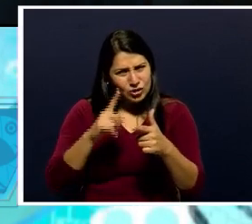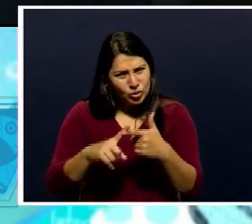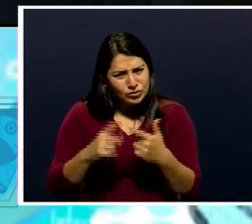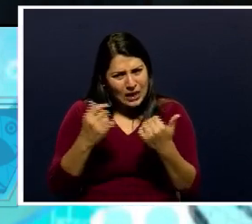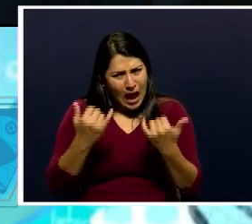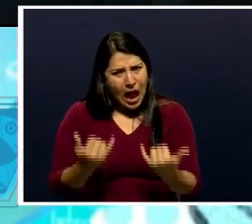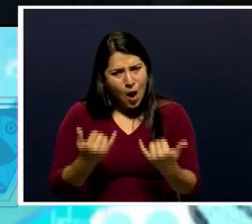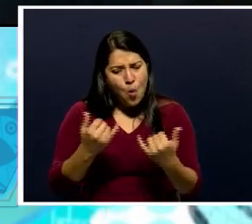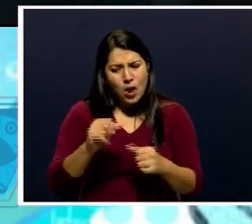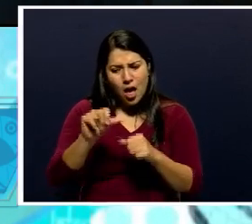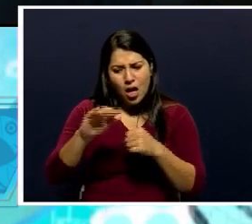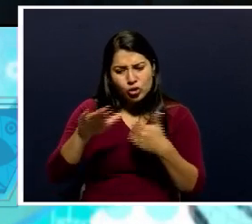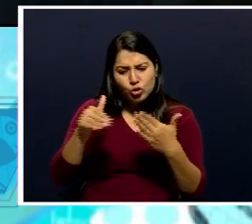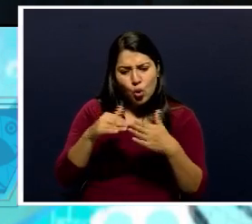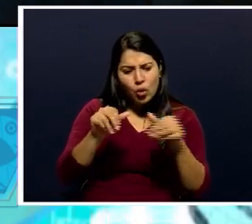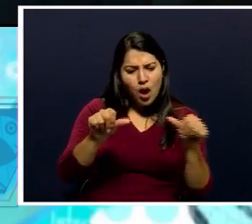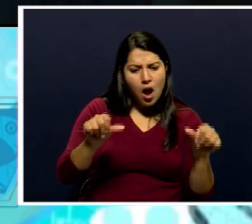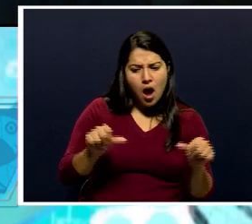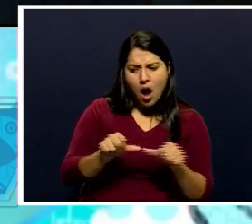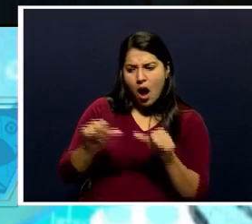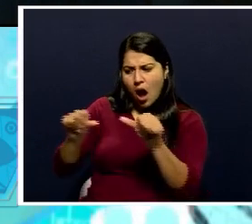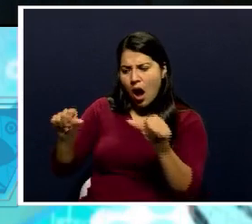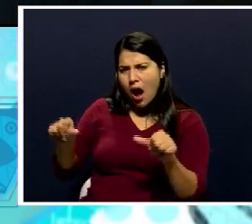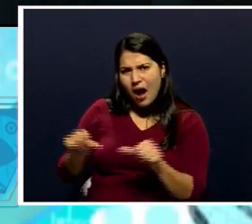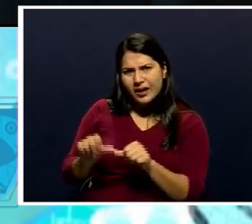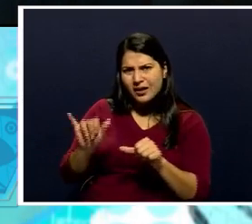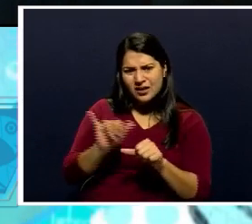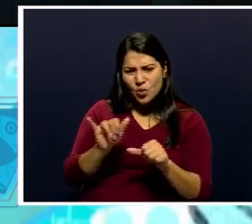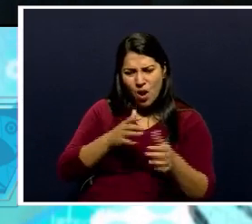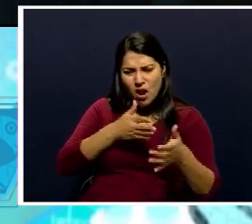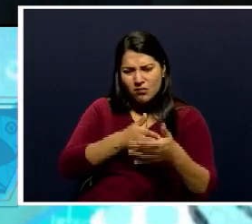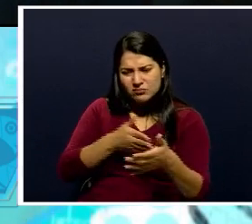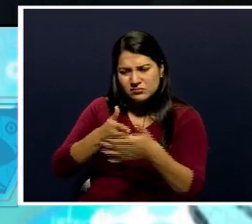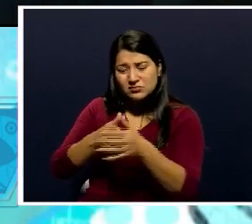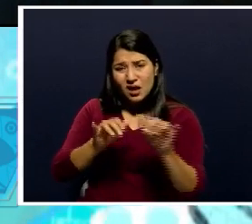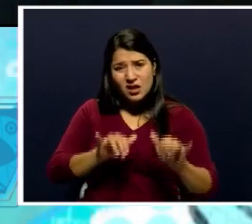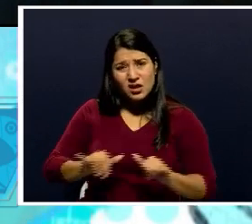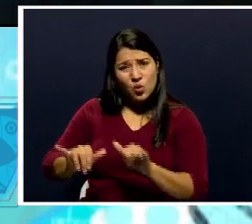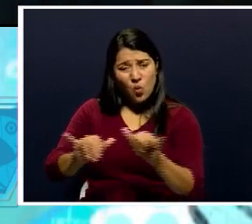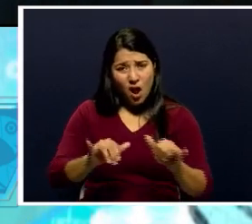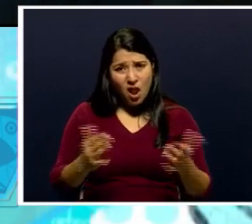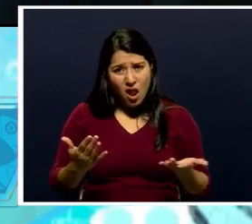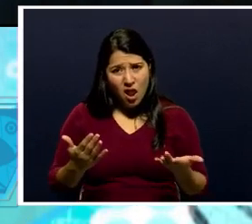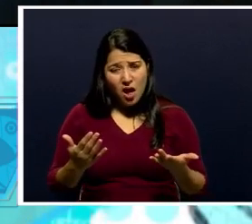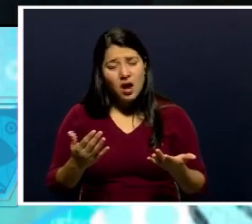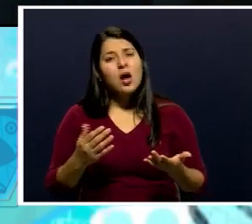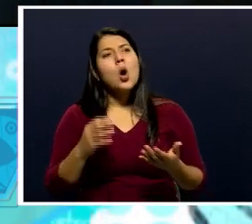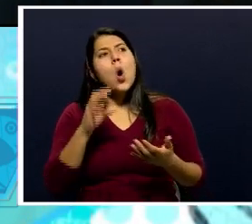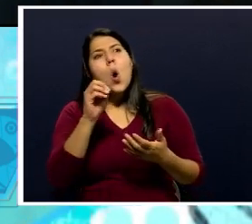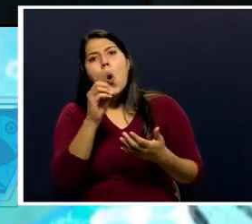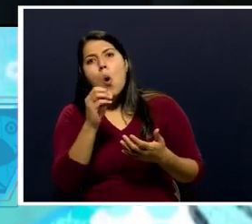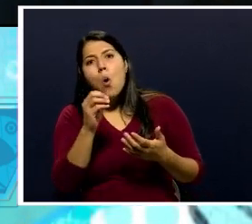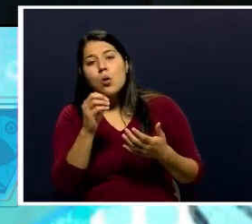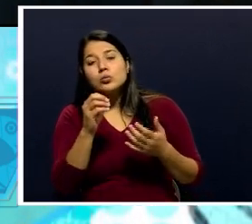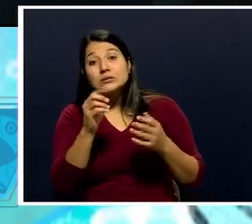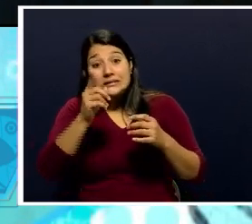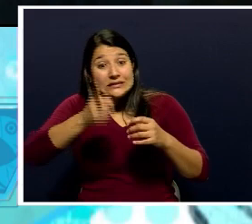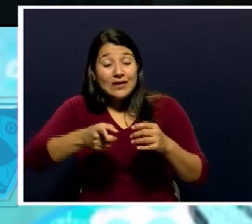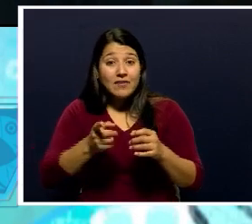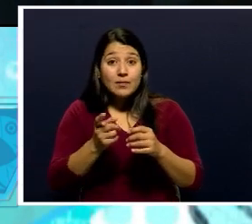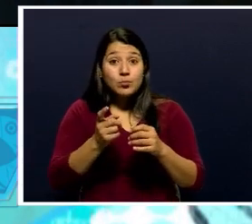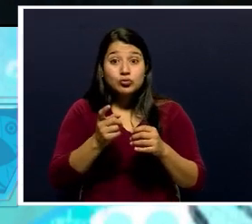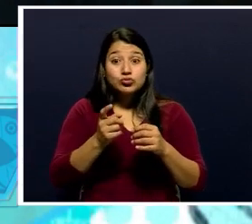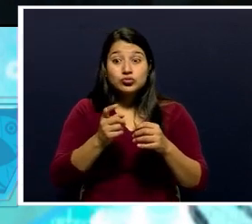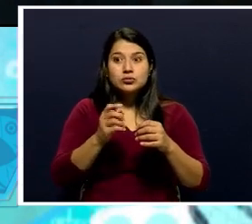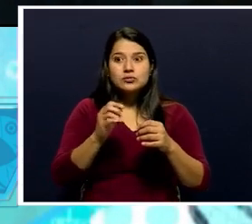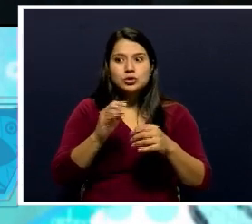los sectores del país por igual? ¿Hay que hacer tabla romana? ¿Repartimos la cuenta en